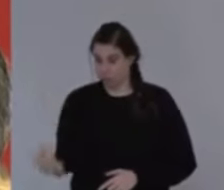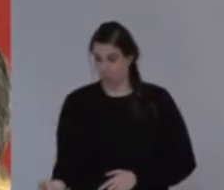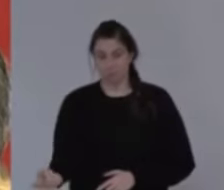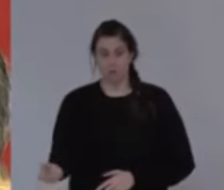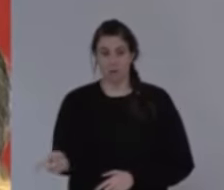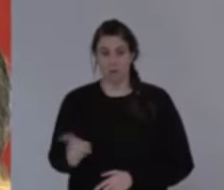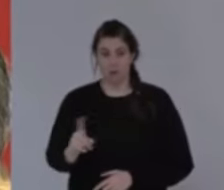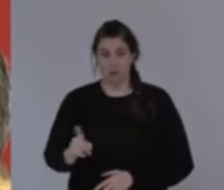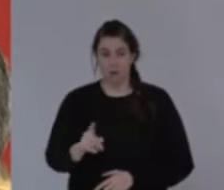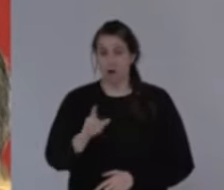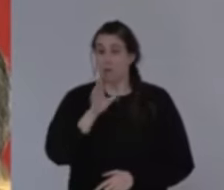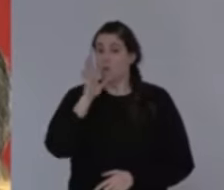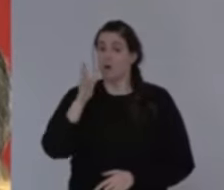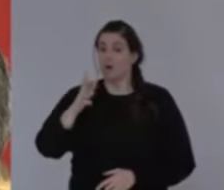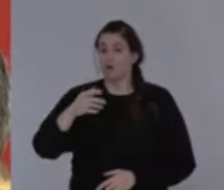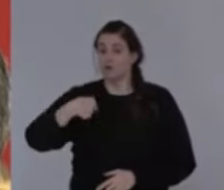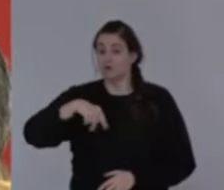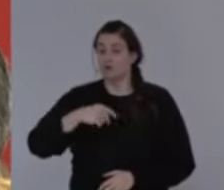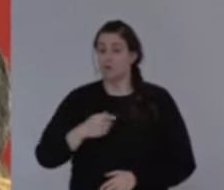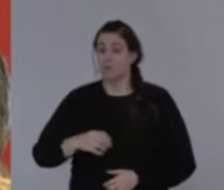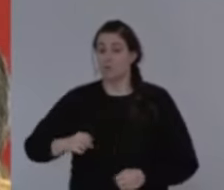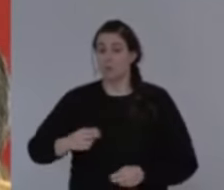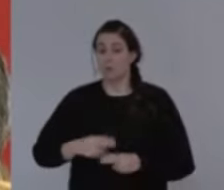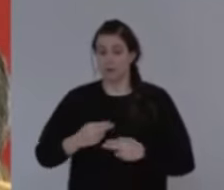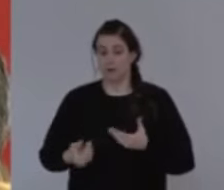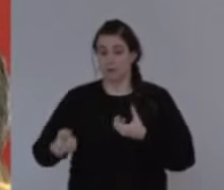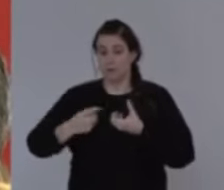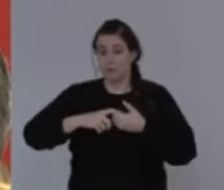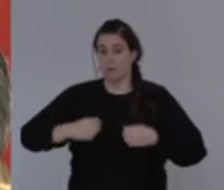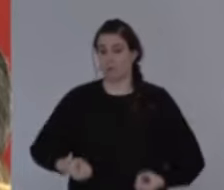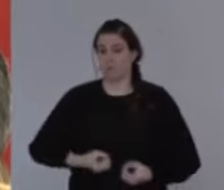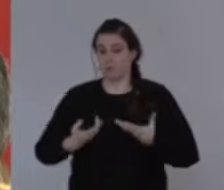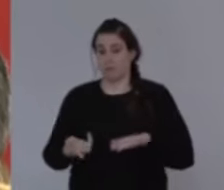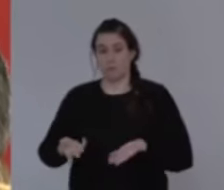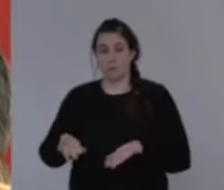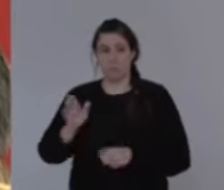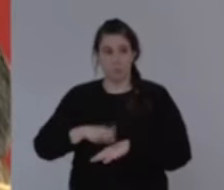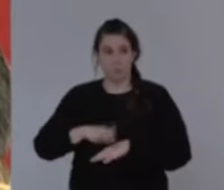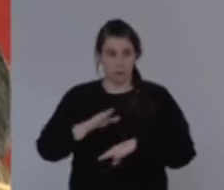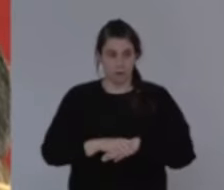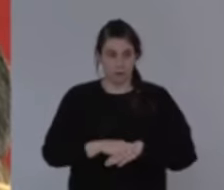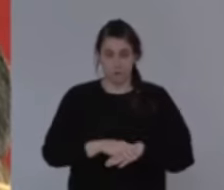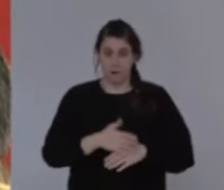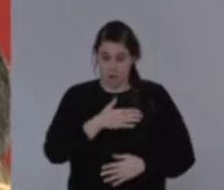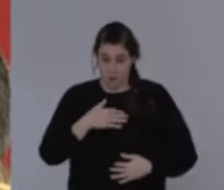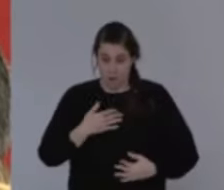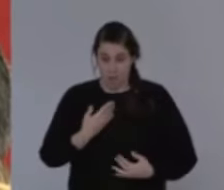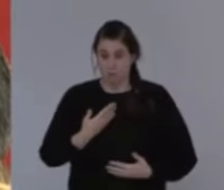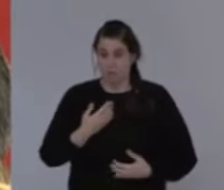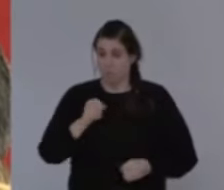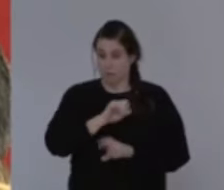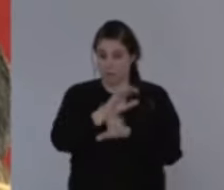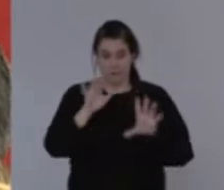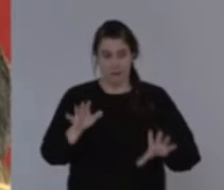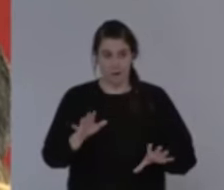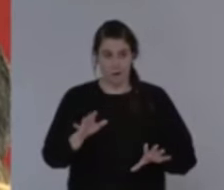en política. Y por eso quiero que quede muy claro y que la gente lo tenga claro. A este